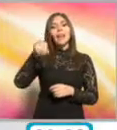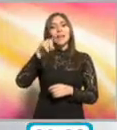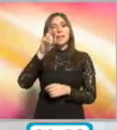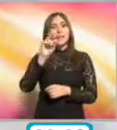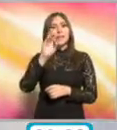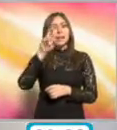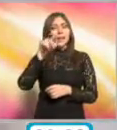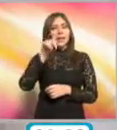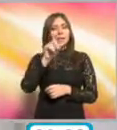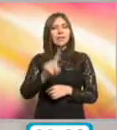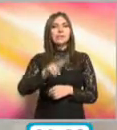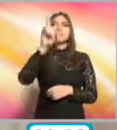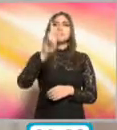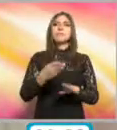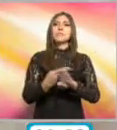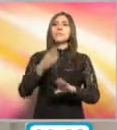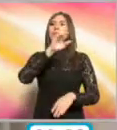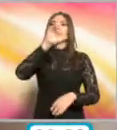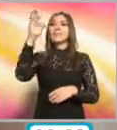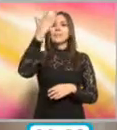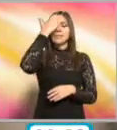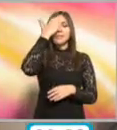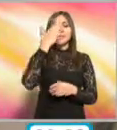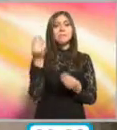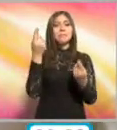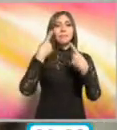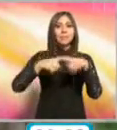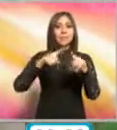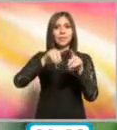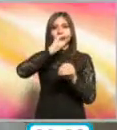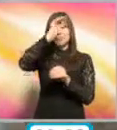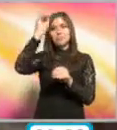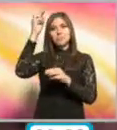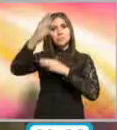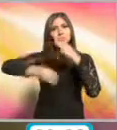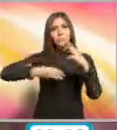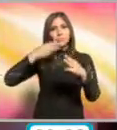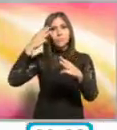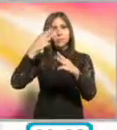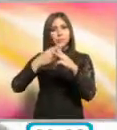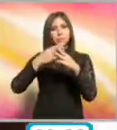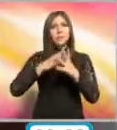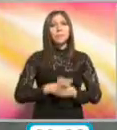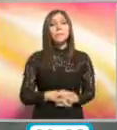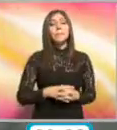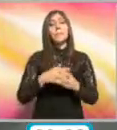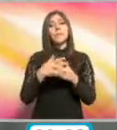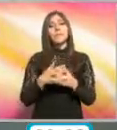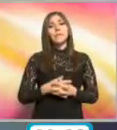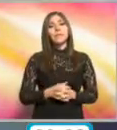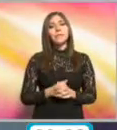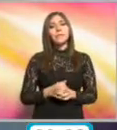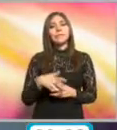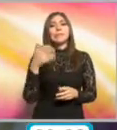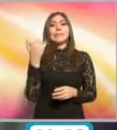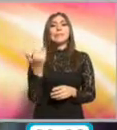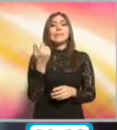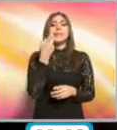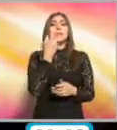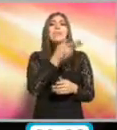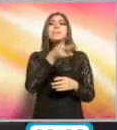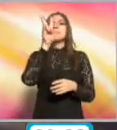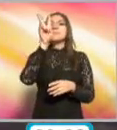el potrillo es reconocido, sabemos, en diferentes partes del mundo, del orbe, y sin duda alguna